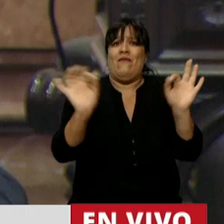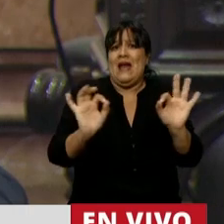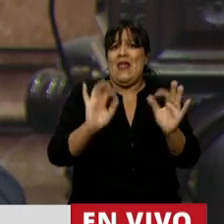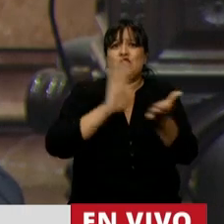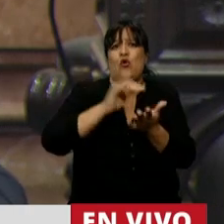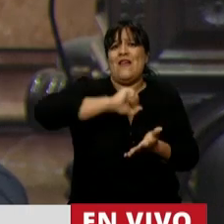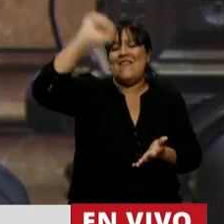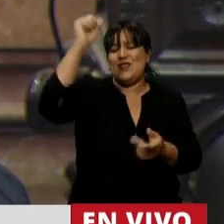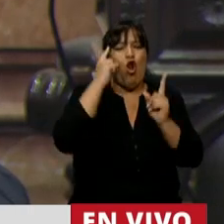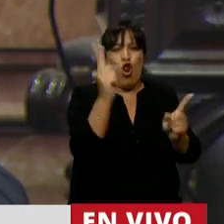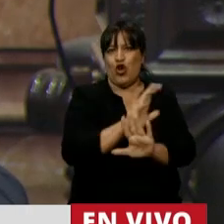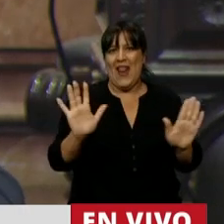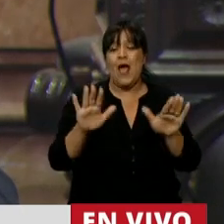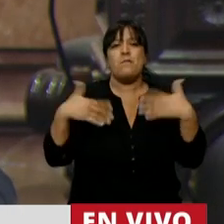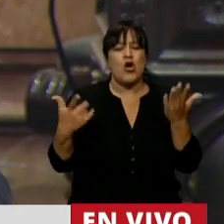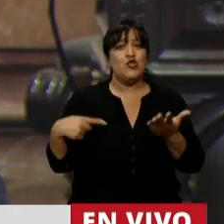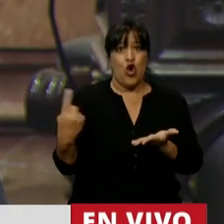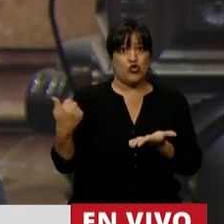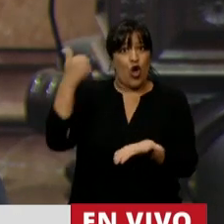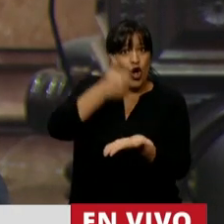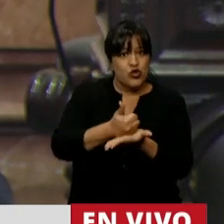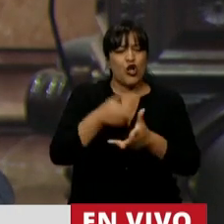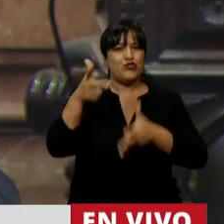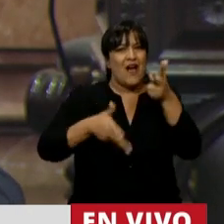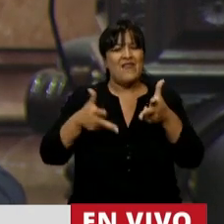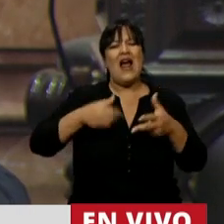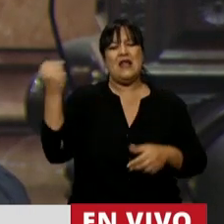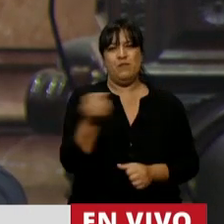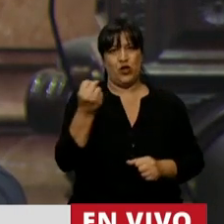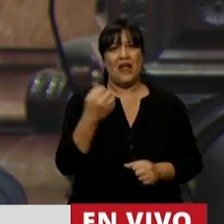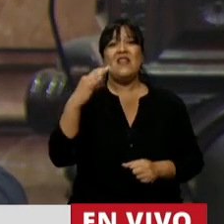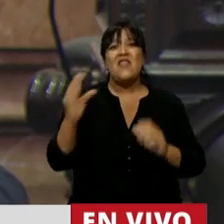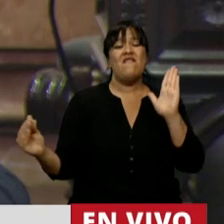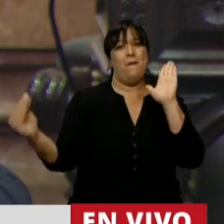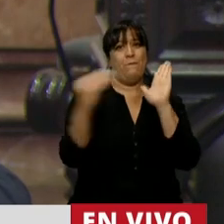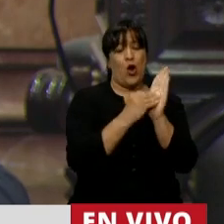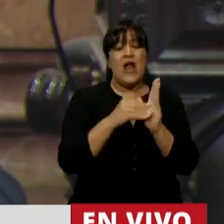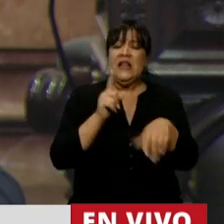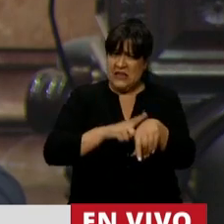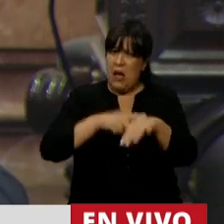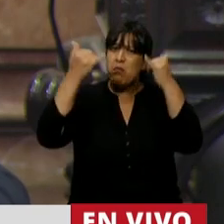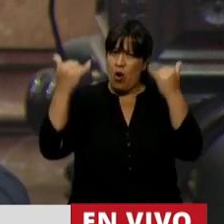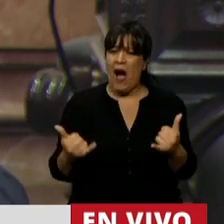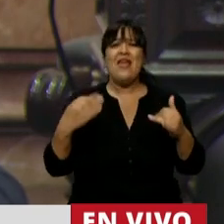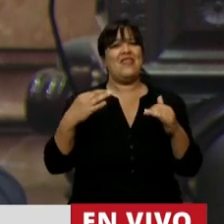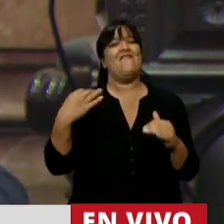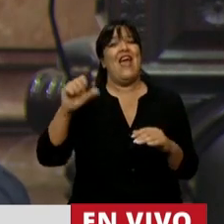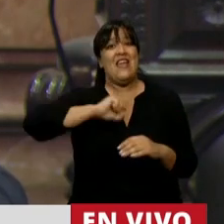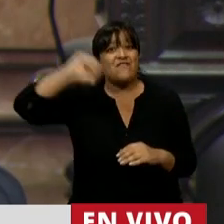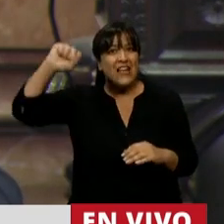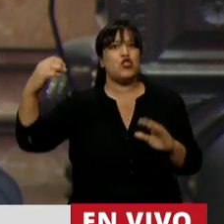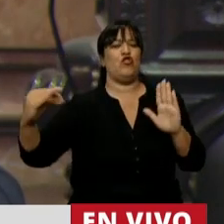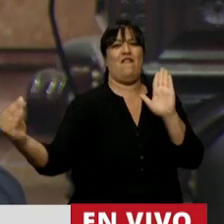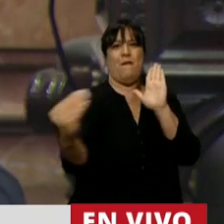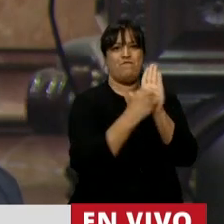eso es tan importante lo que nosotros venimos a decir en este recinto. Incorporen, y todavía tienen tiempo, la inflación a